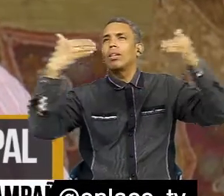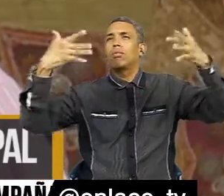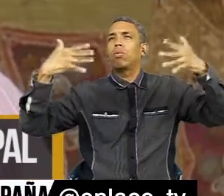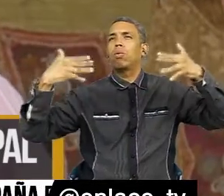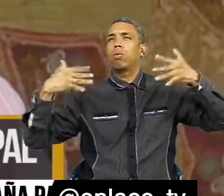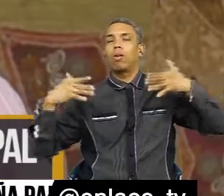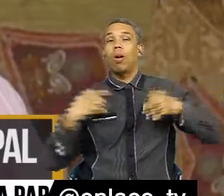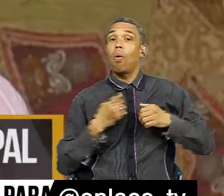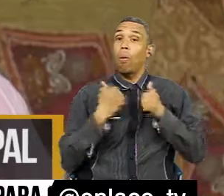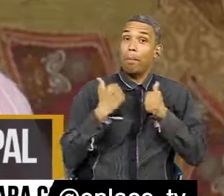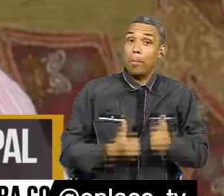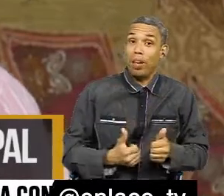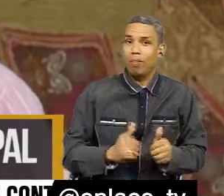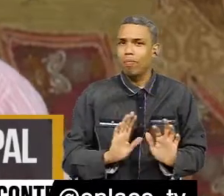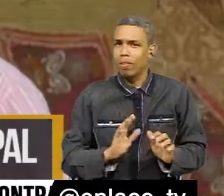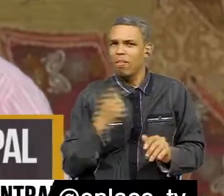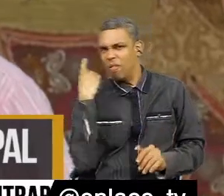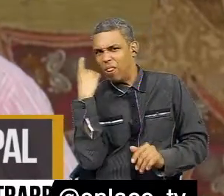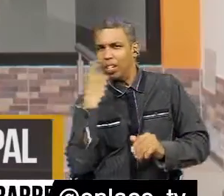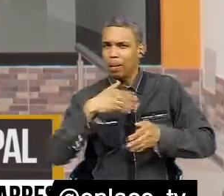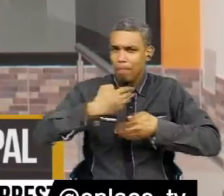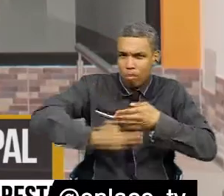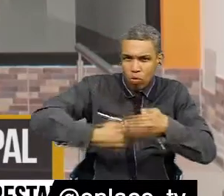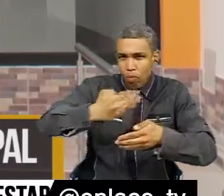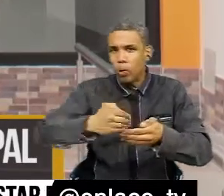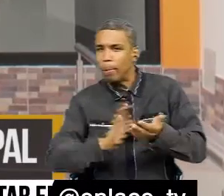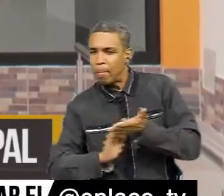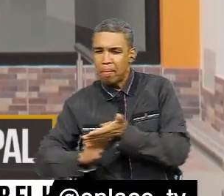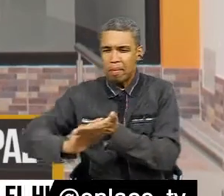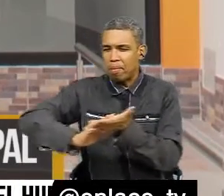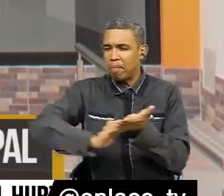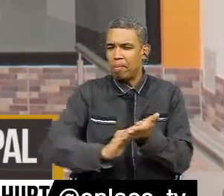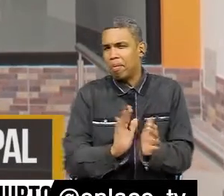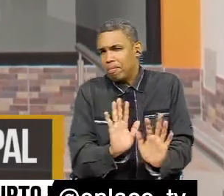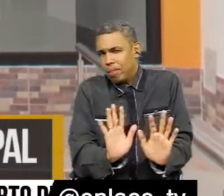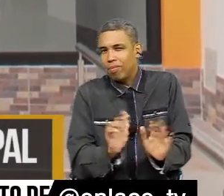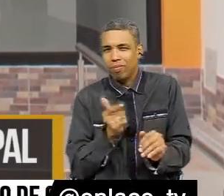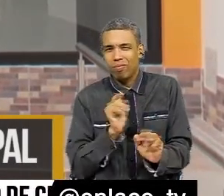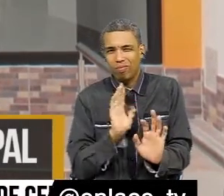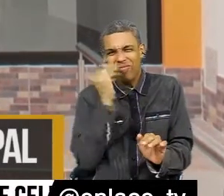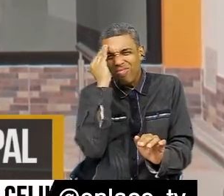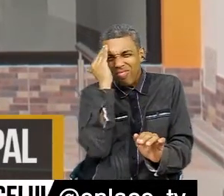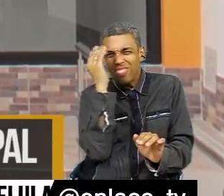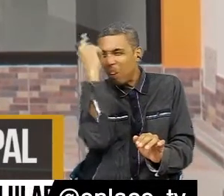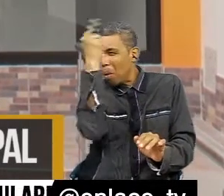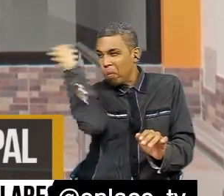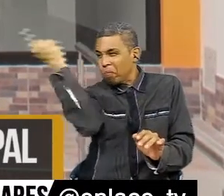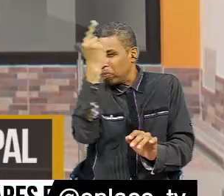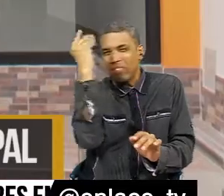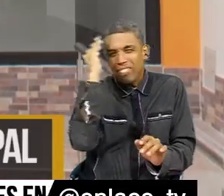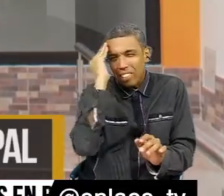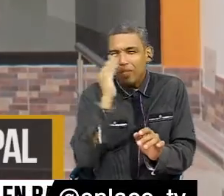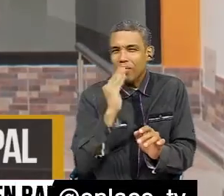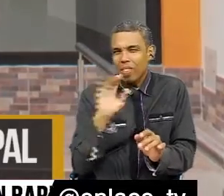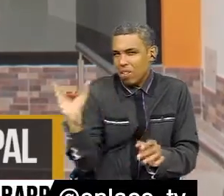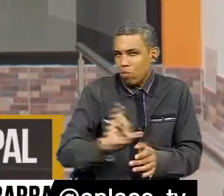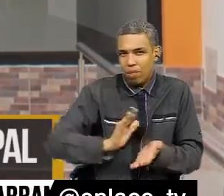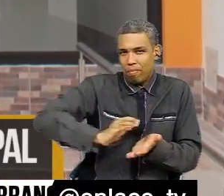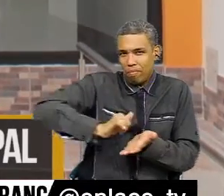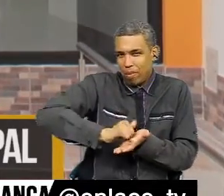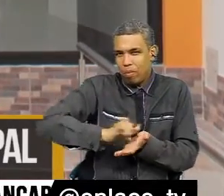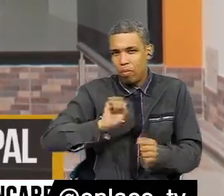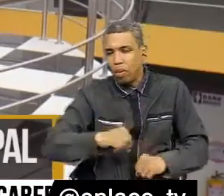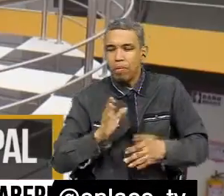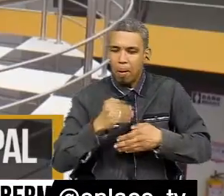que irán llegando con el tiempo, ¿no? Como en todo, las cosas nuevas se hacen